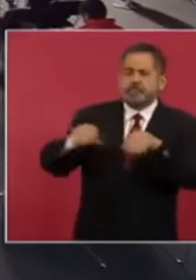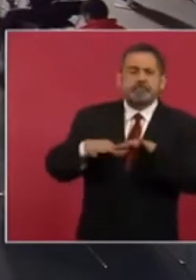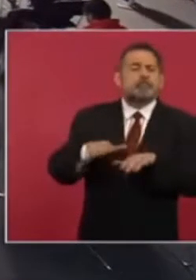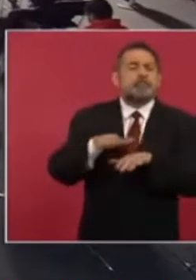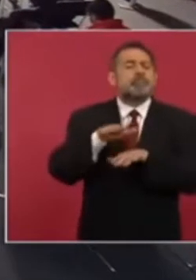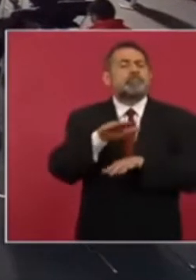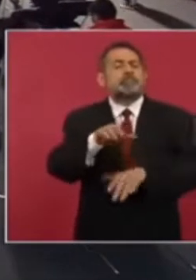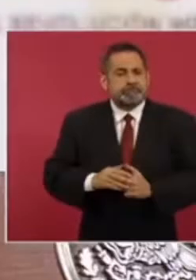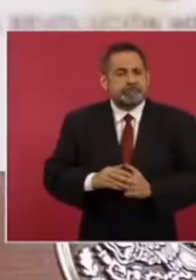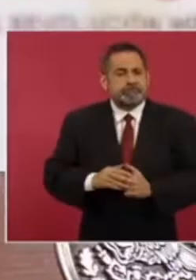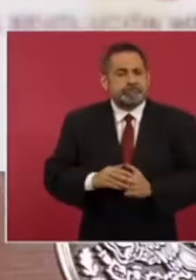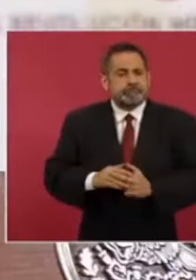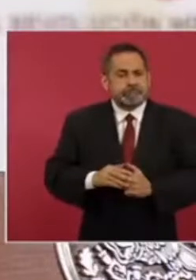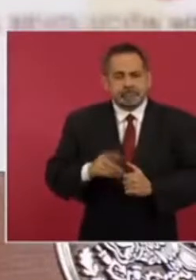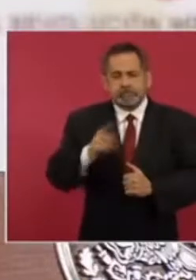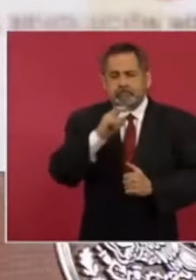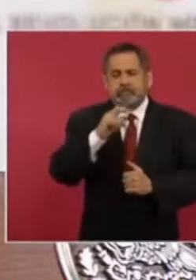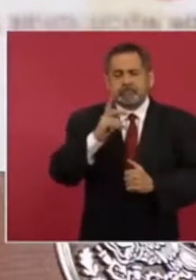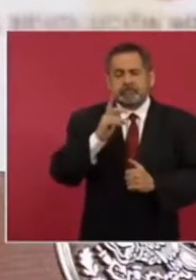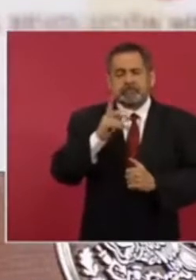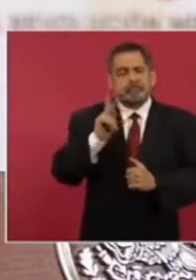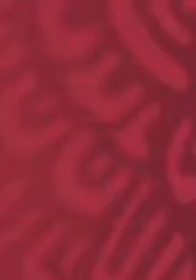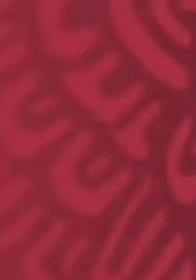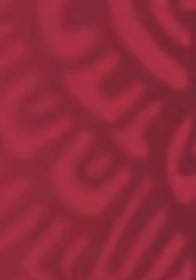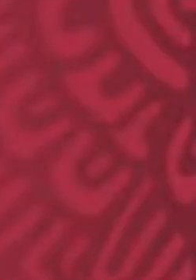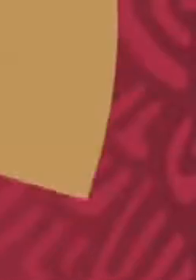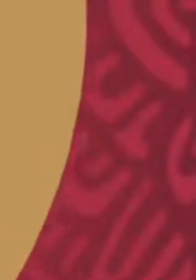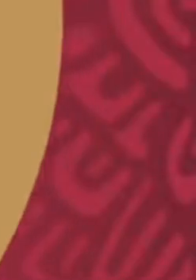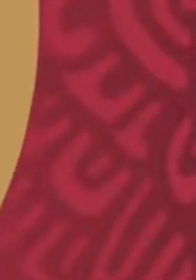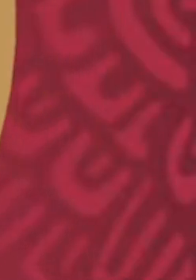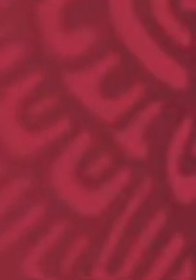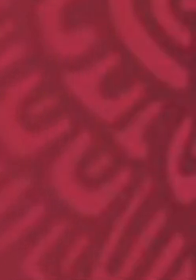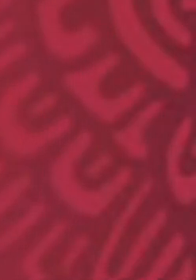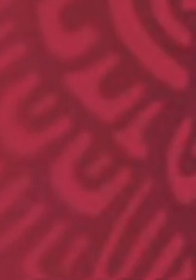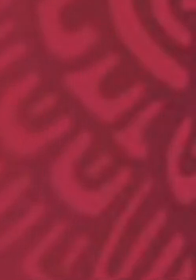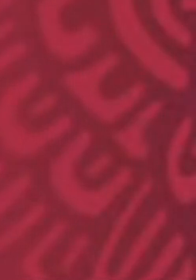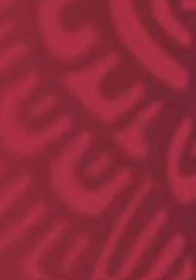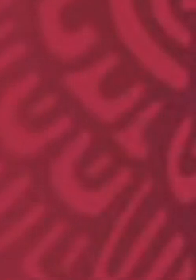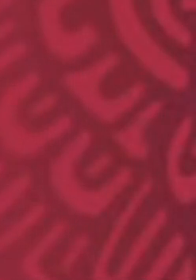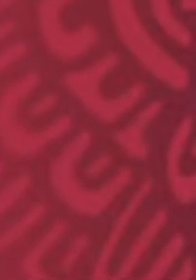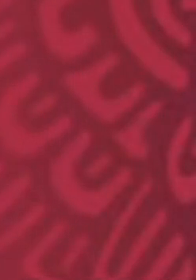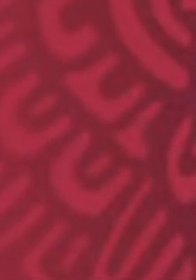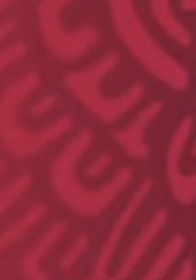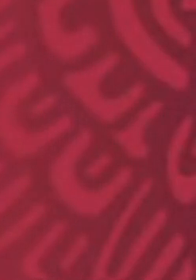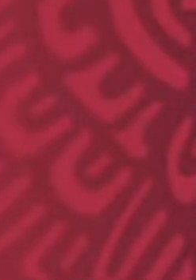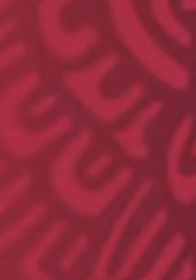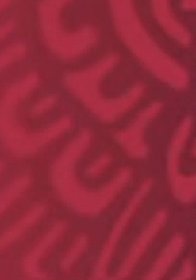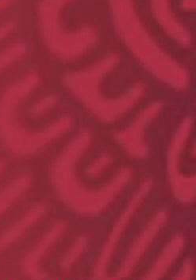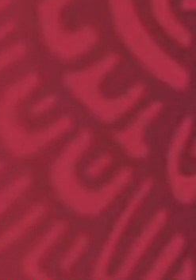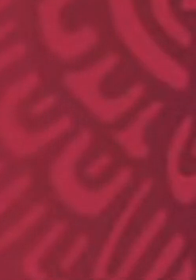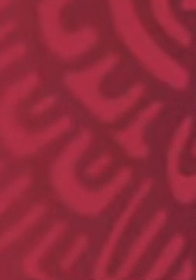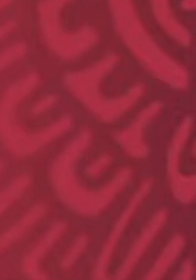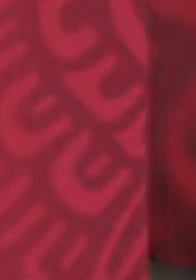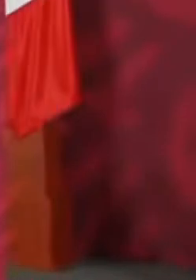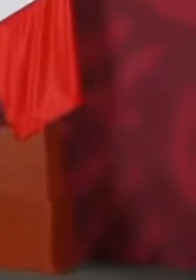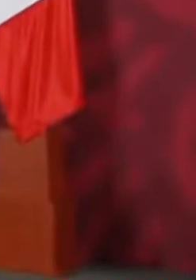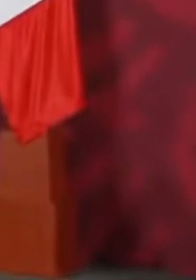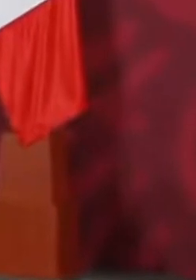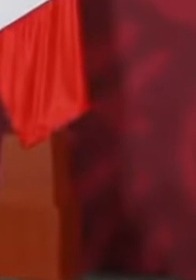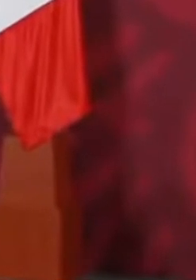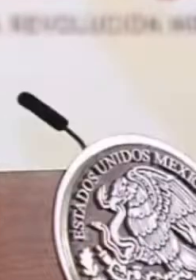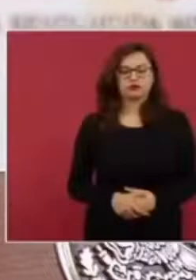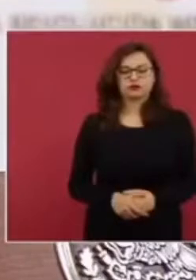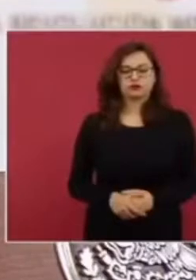sector salud han sido los culpables de campañas sucias ante la escasez de medicamentos. Siempre lo hemos dicho,